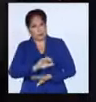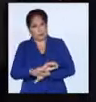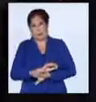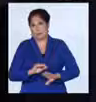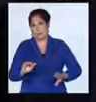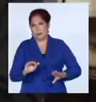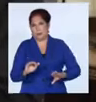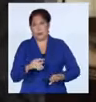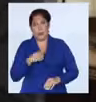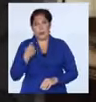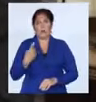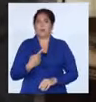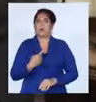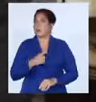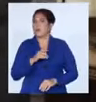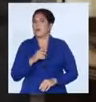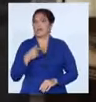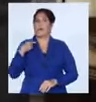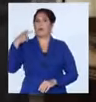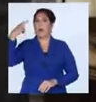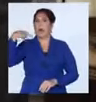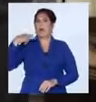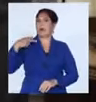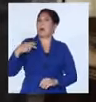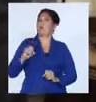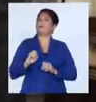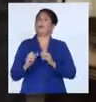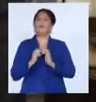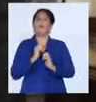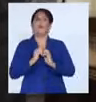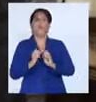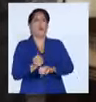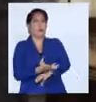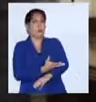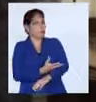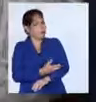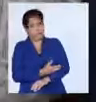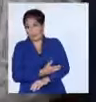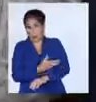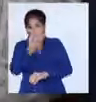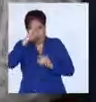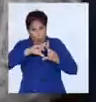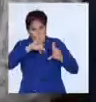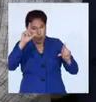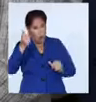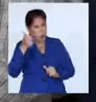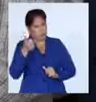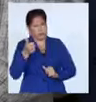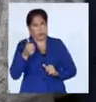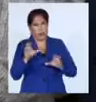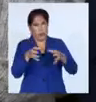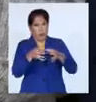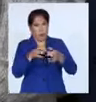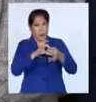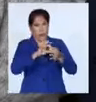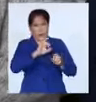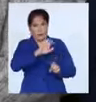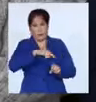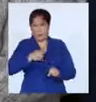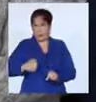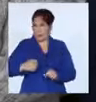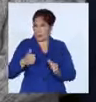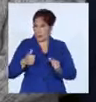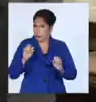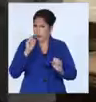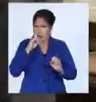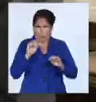ningún viso de vanidad ni de falso orgullo, el país quedó a una altura tremenda. Con ese espíritu, les comentó el mandatario, llega a Nueva